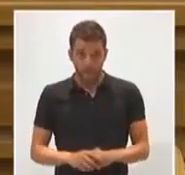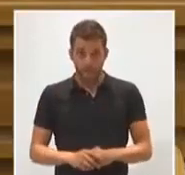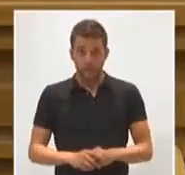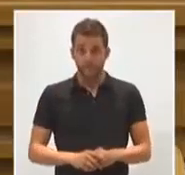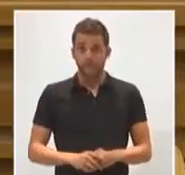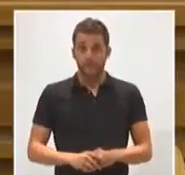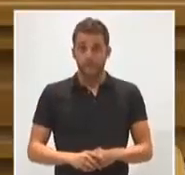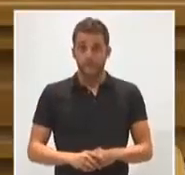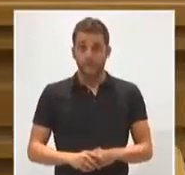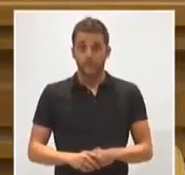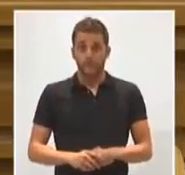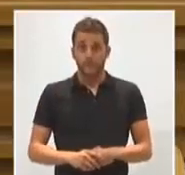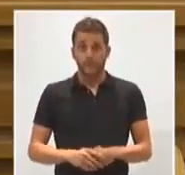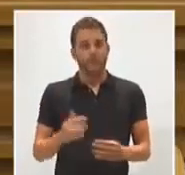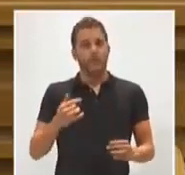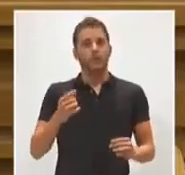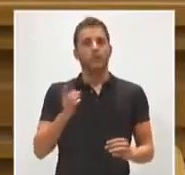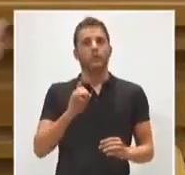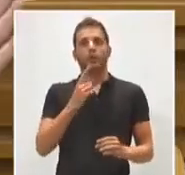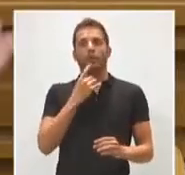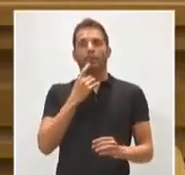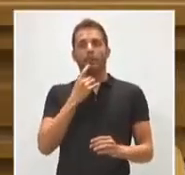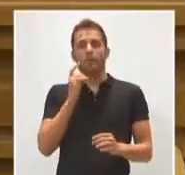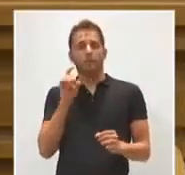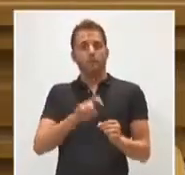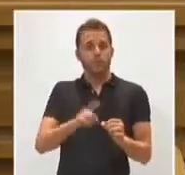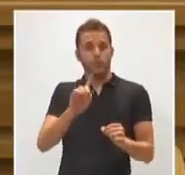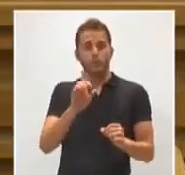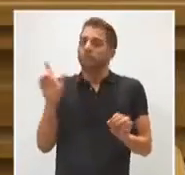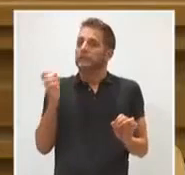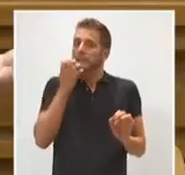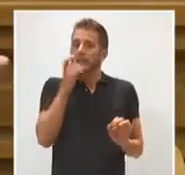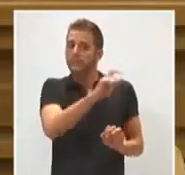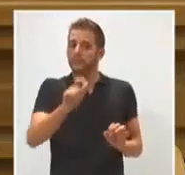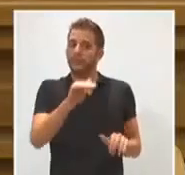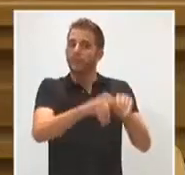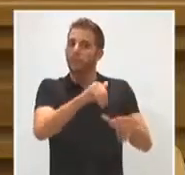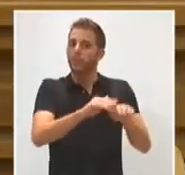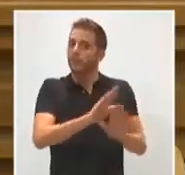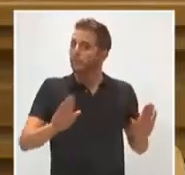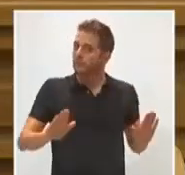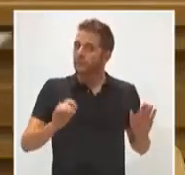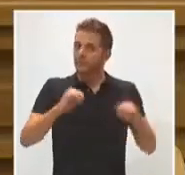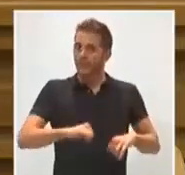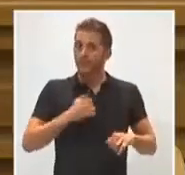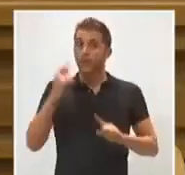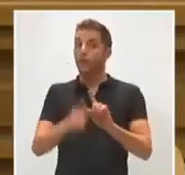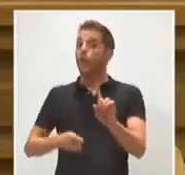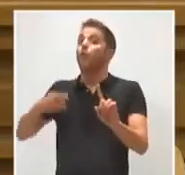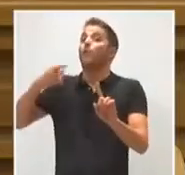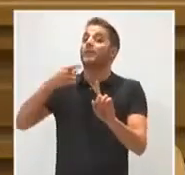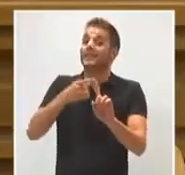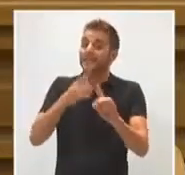no nos rechazó que estén si les votan agentes lo que digo es que el objetivo legítimo es gobernar